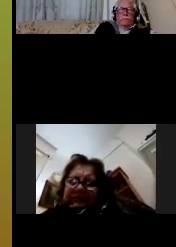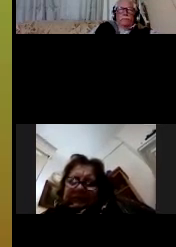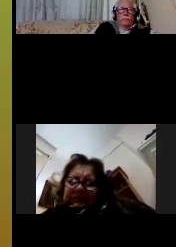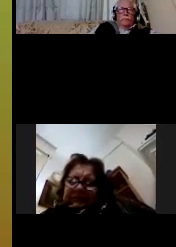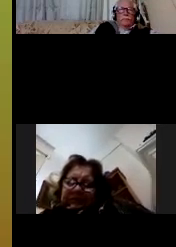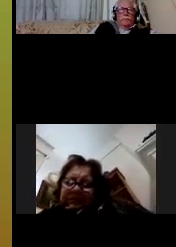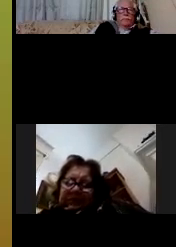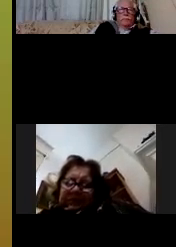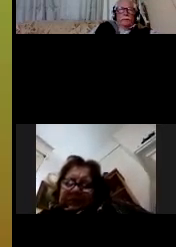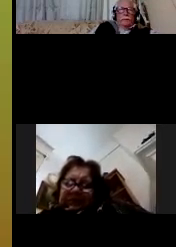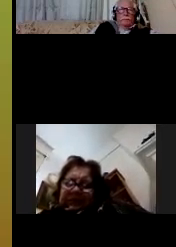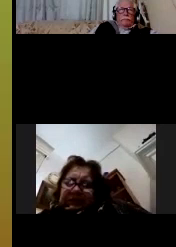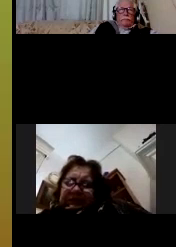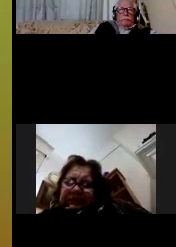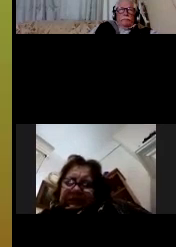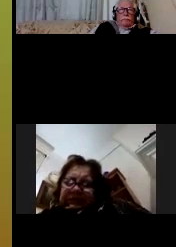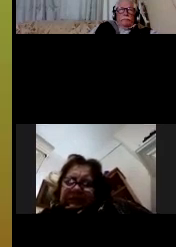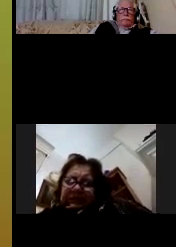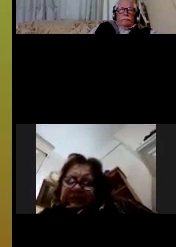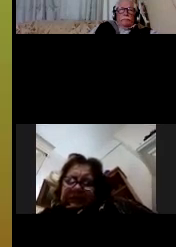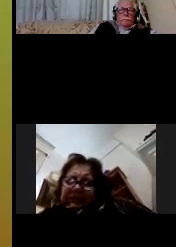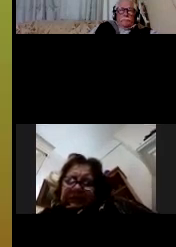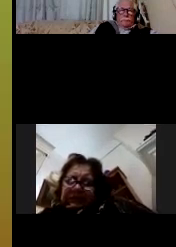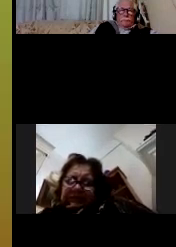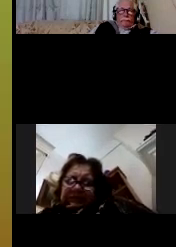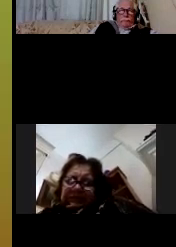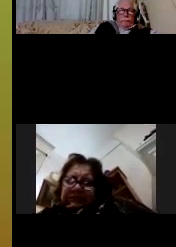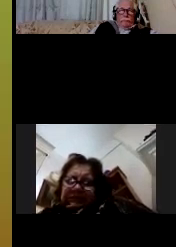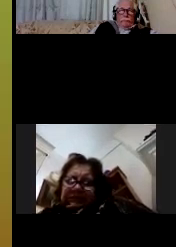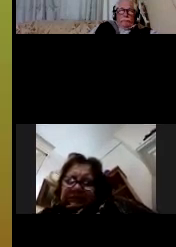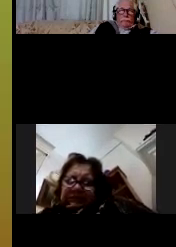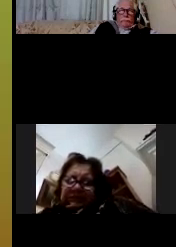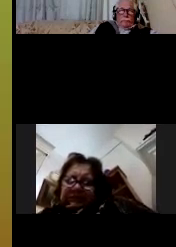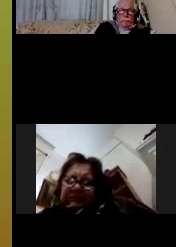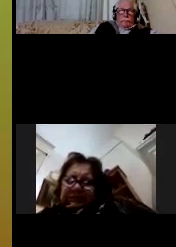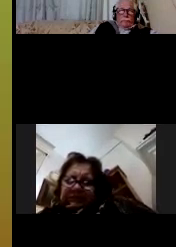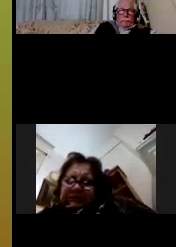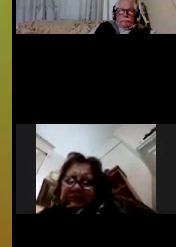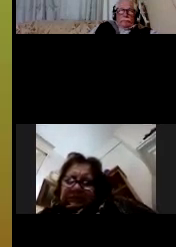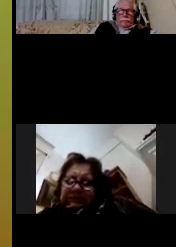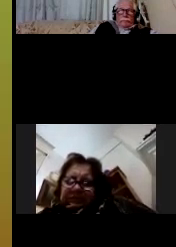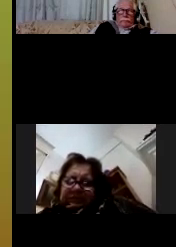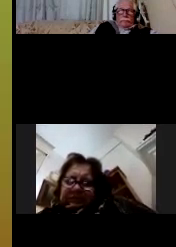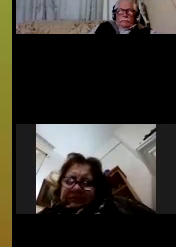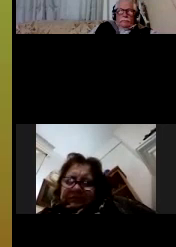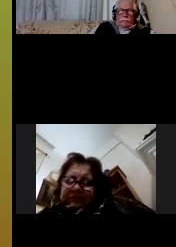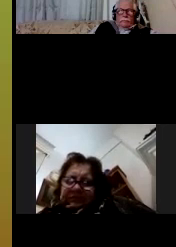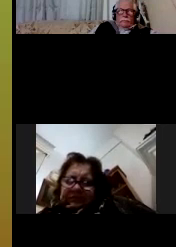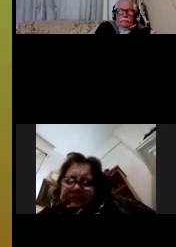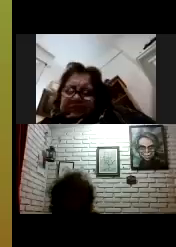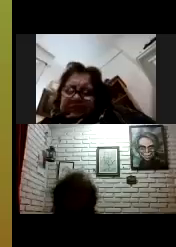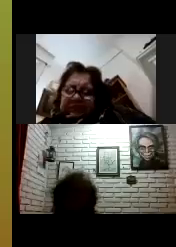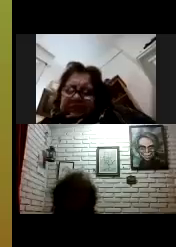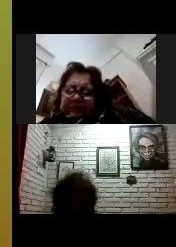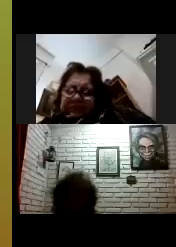de acá, la feria sudamericana de aves, y por intermedio de él tuvimos el premio de concurrir a Colombia.